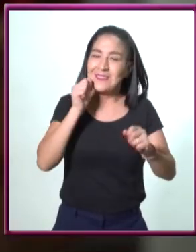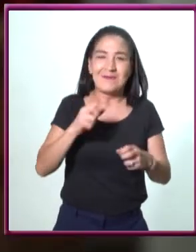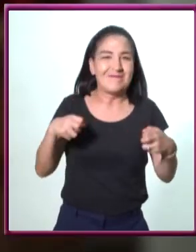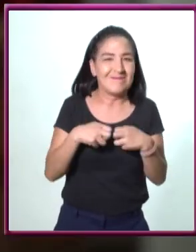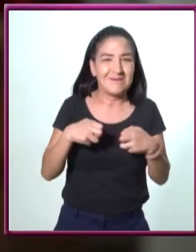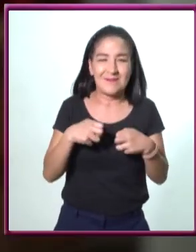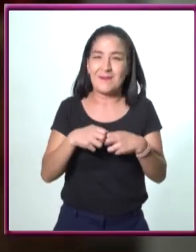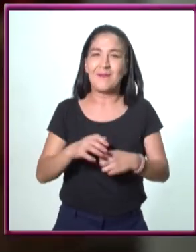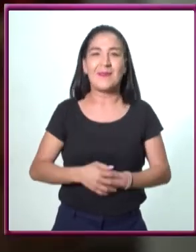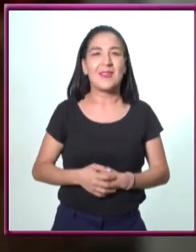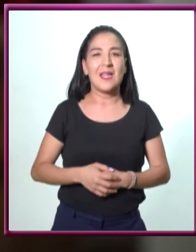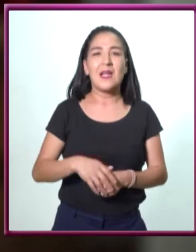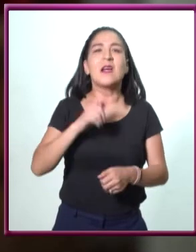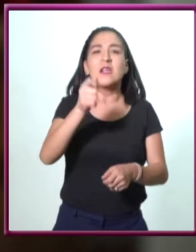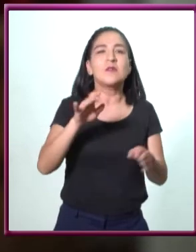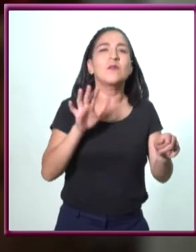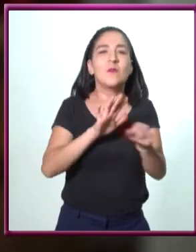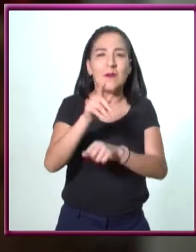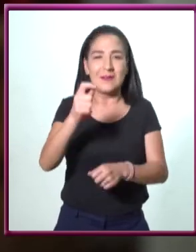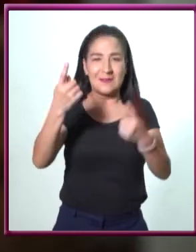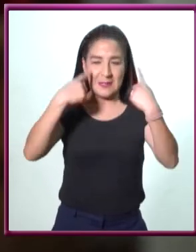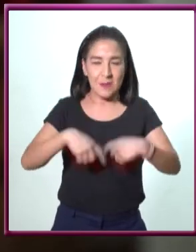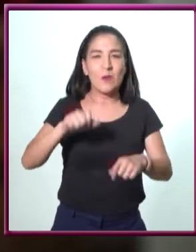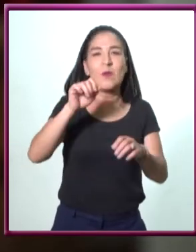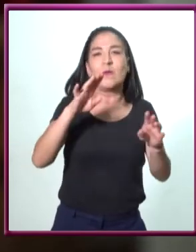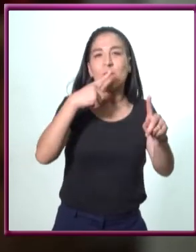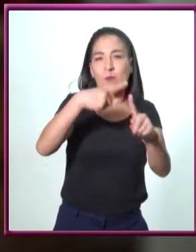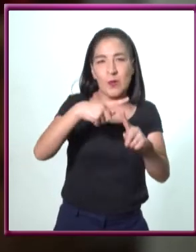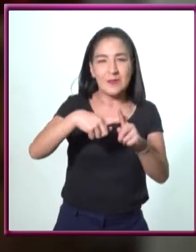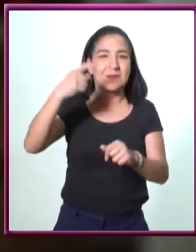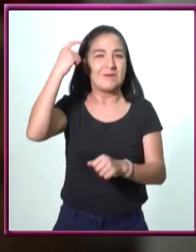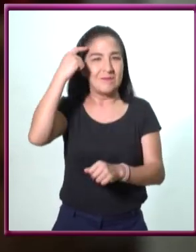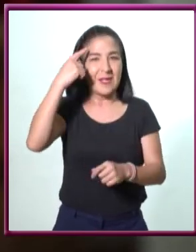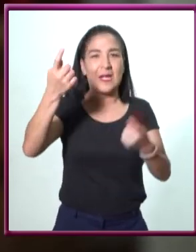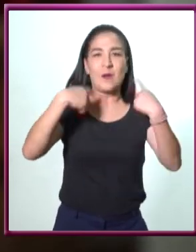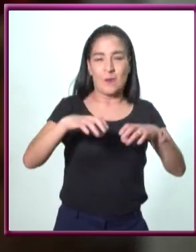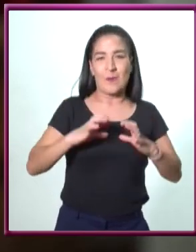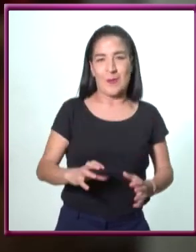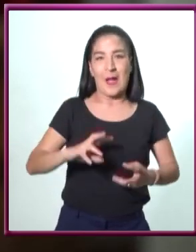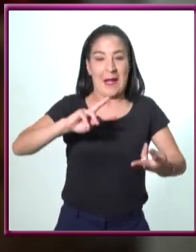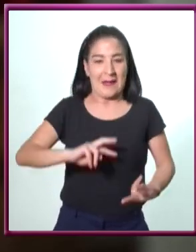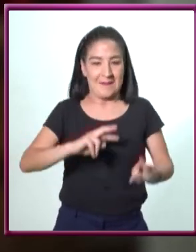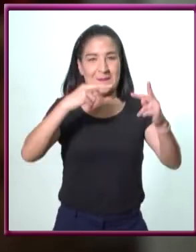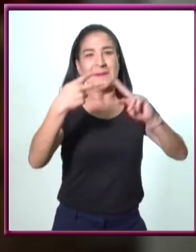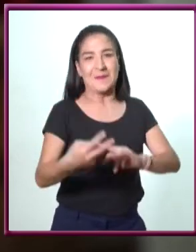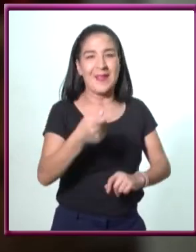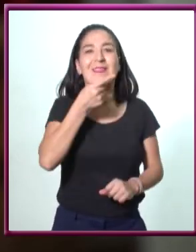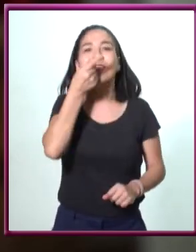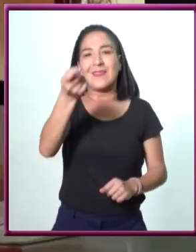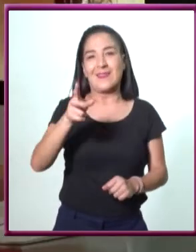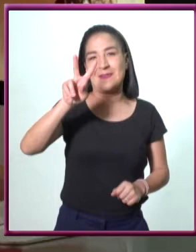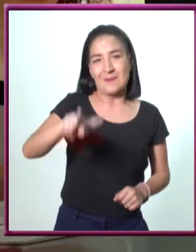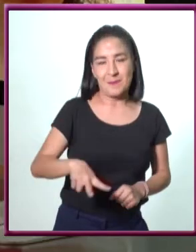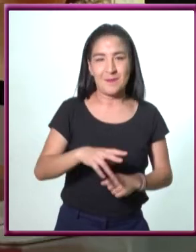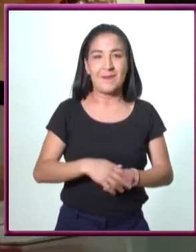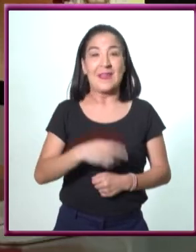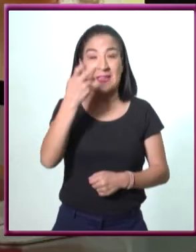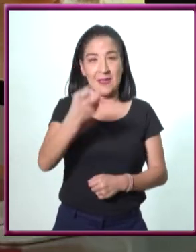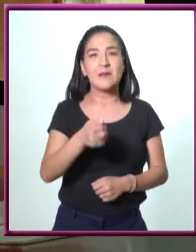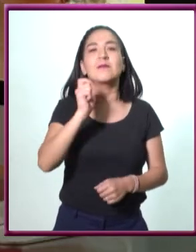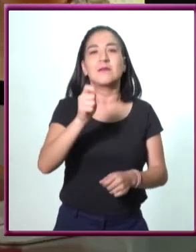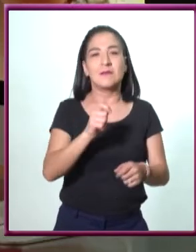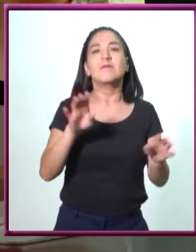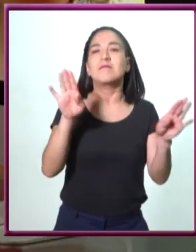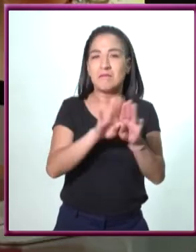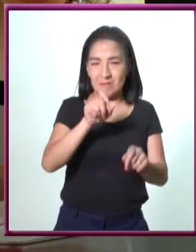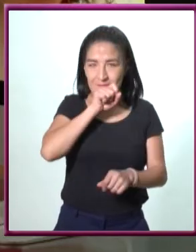latente. ¿Y cuáles son los efectos positivos en nuestra mente y en nuestro cuerpo cuando al contrario decimos la verdad? Esto también tiene